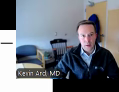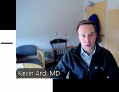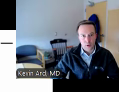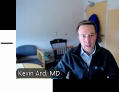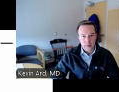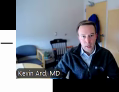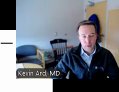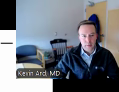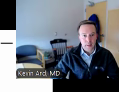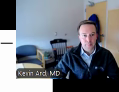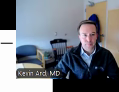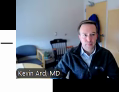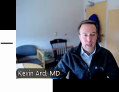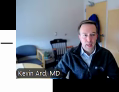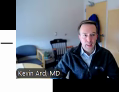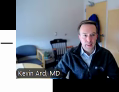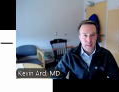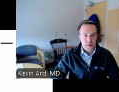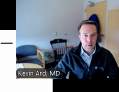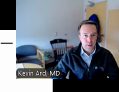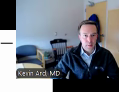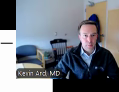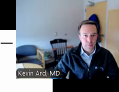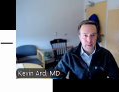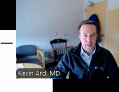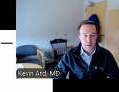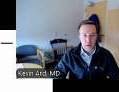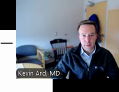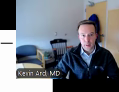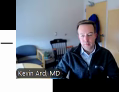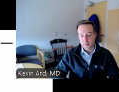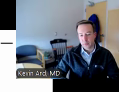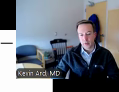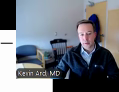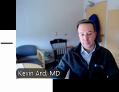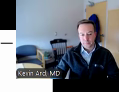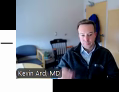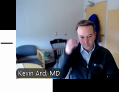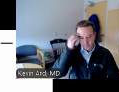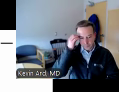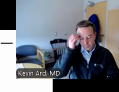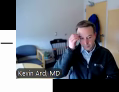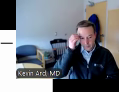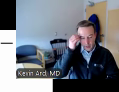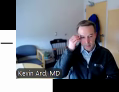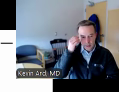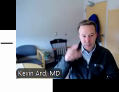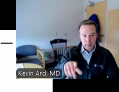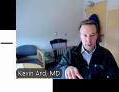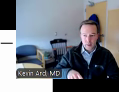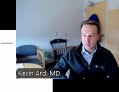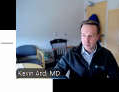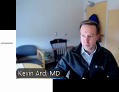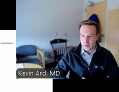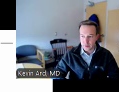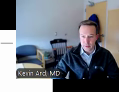que con el tiempo ya no se vea un beneficio sobre la gonorrea, es decir, que se está